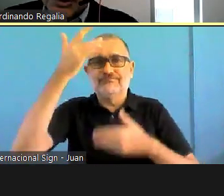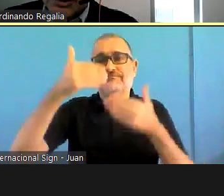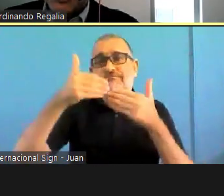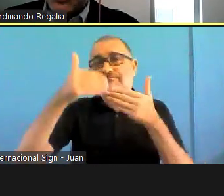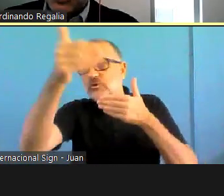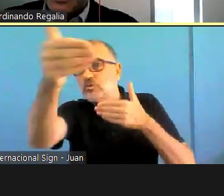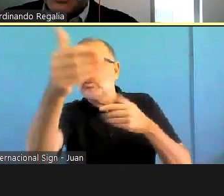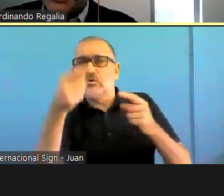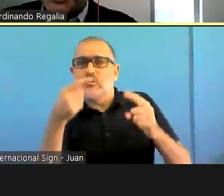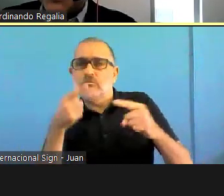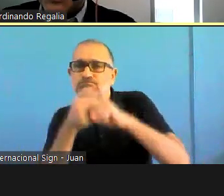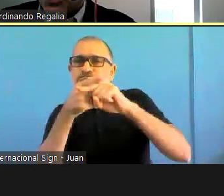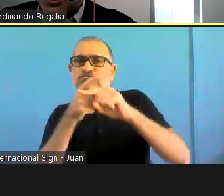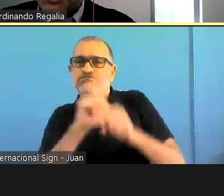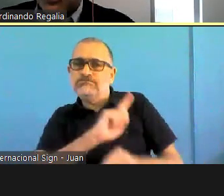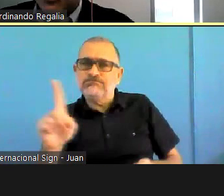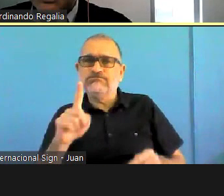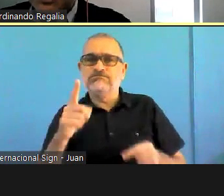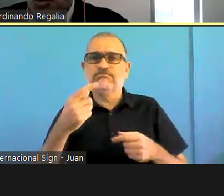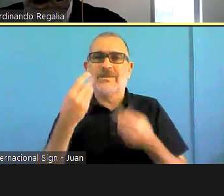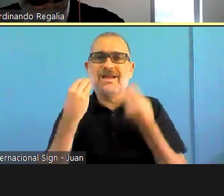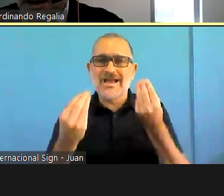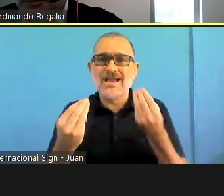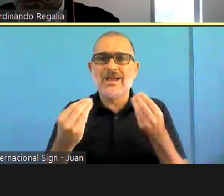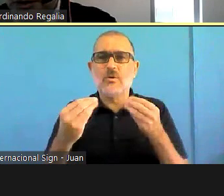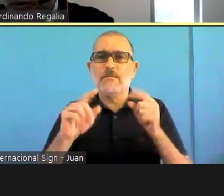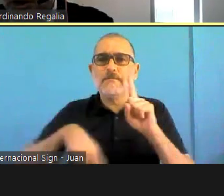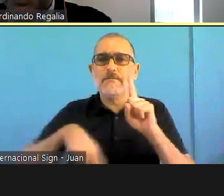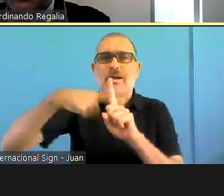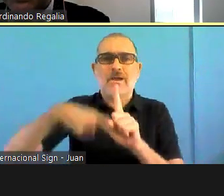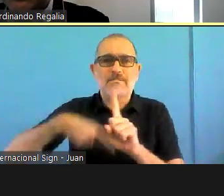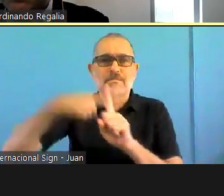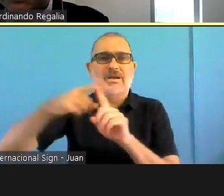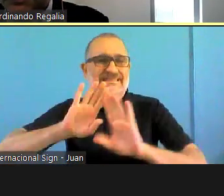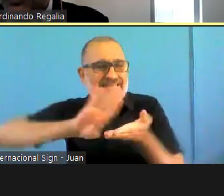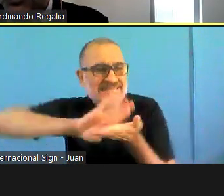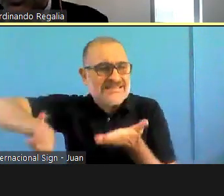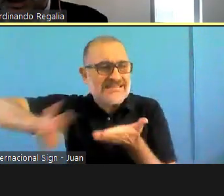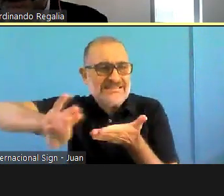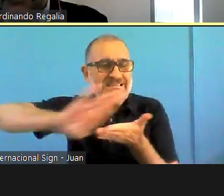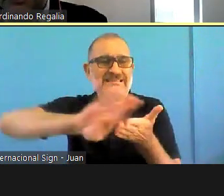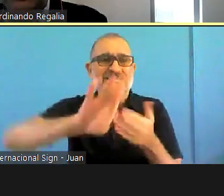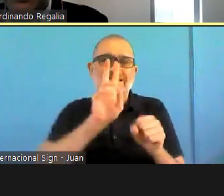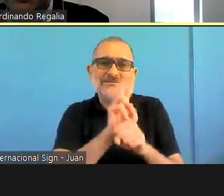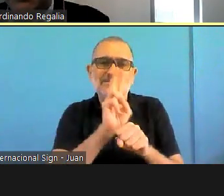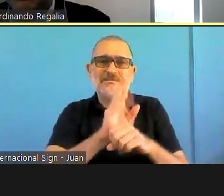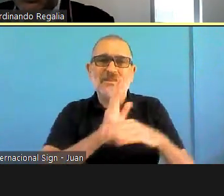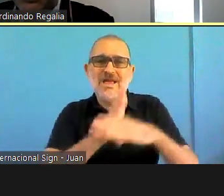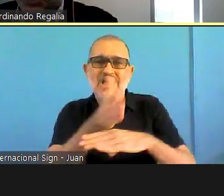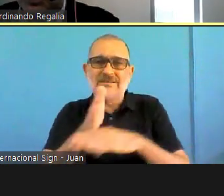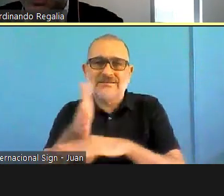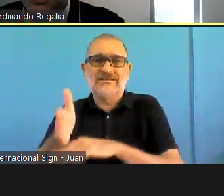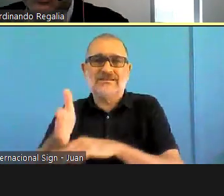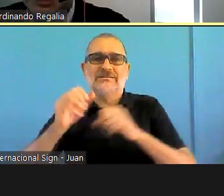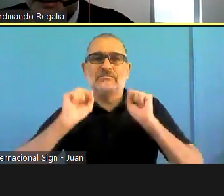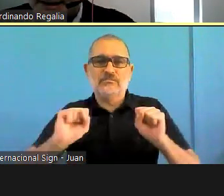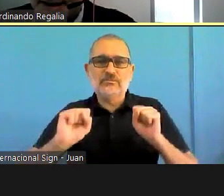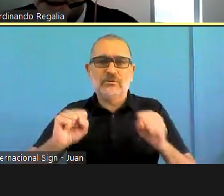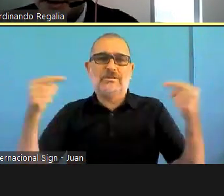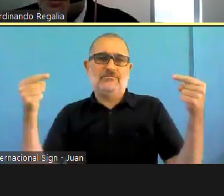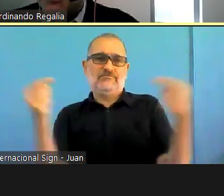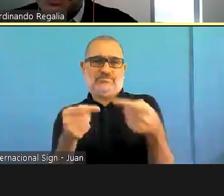contrario, centrándonos en mejorar la calidad de los servicios de salud sería la forma de ampliar el acceso y de